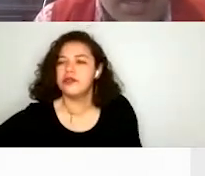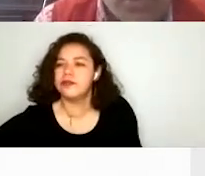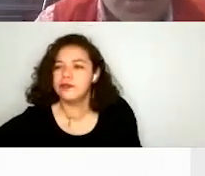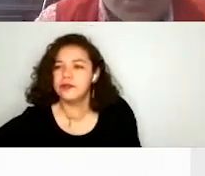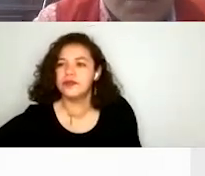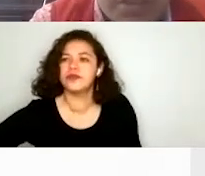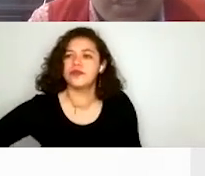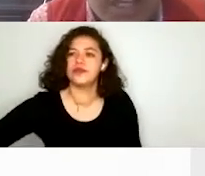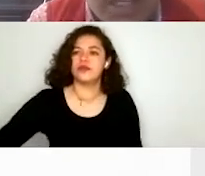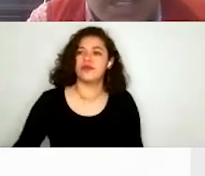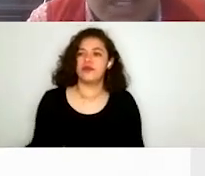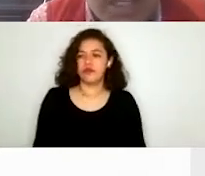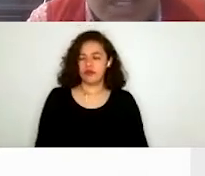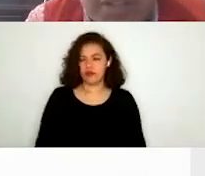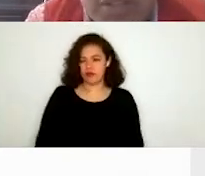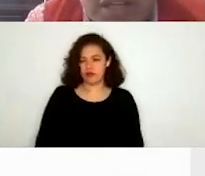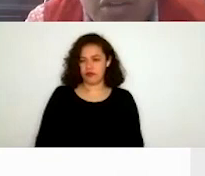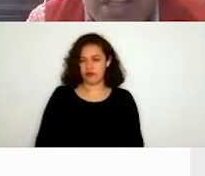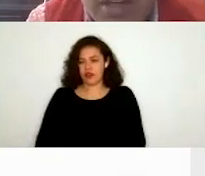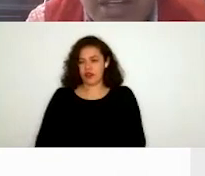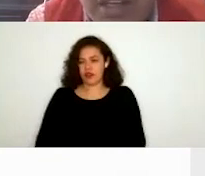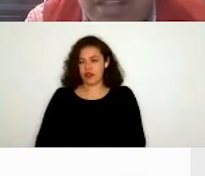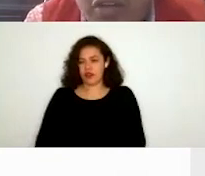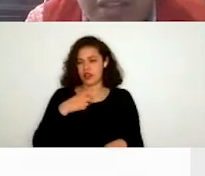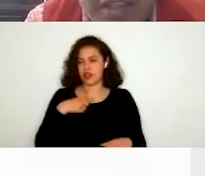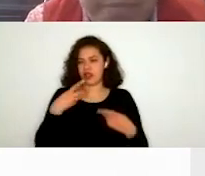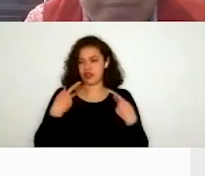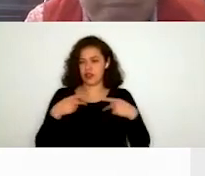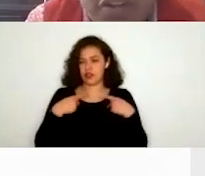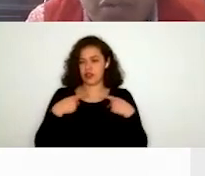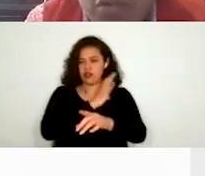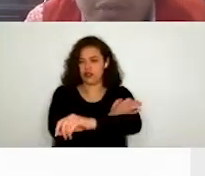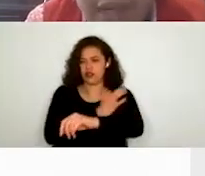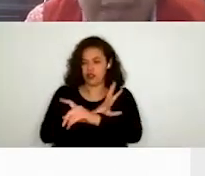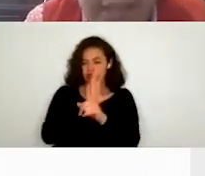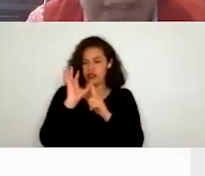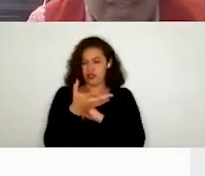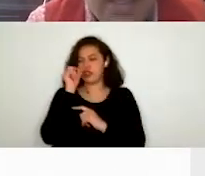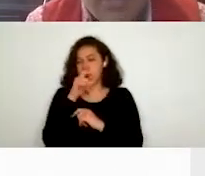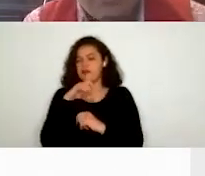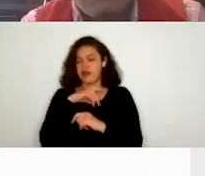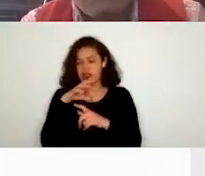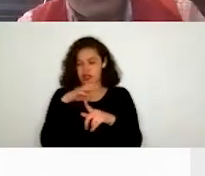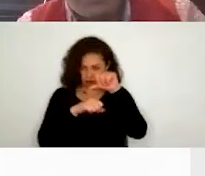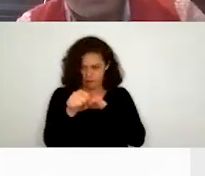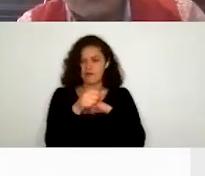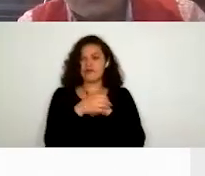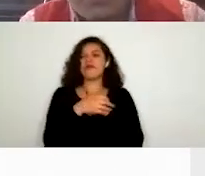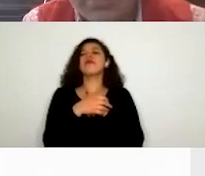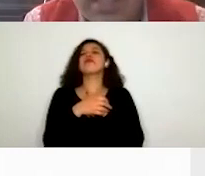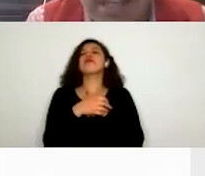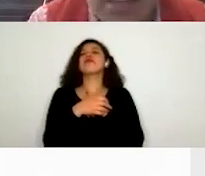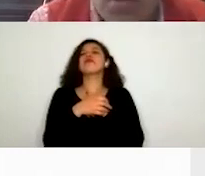¿Qué nos dicen los términos? Que debe de existir una persona coordinadora general del comité, así como un suplente, quien fungirá en caso